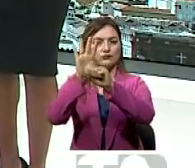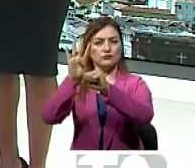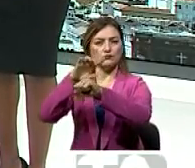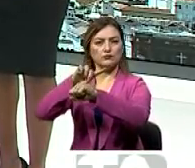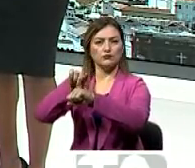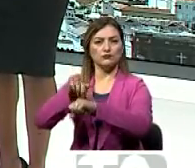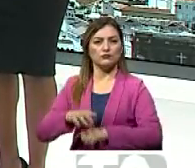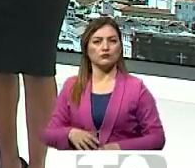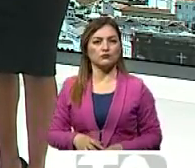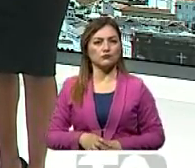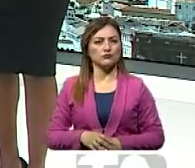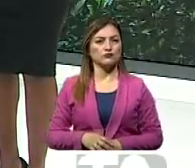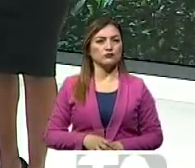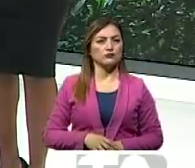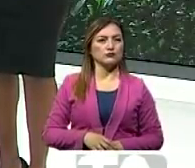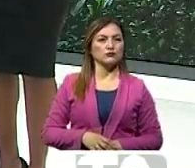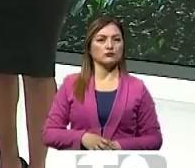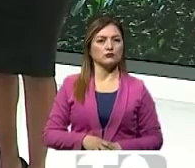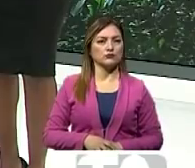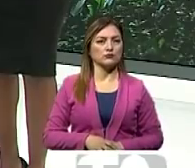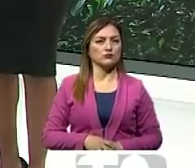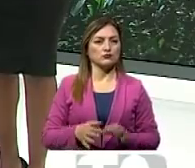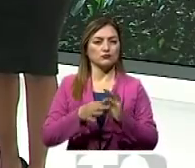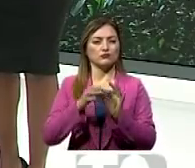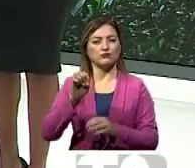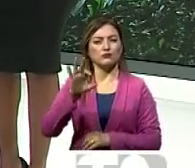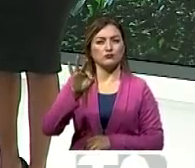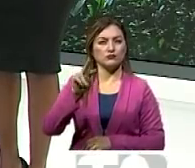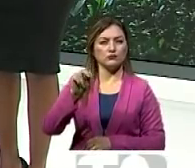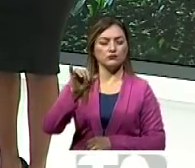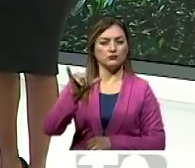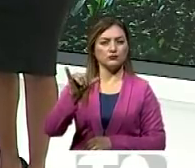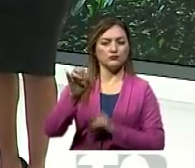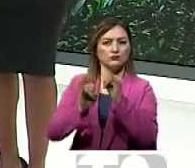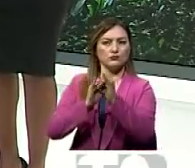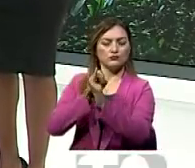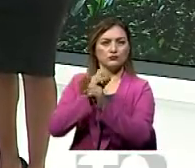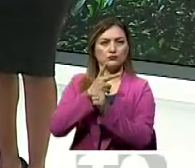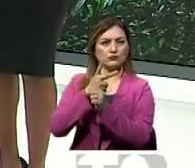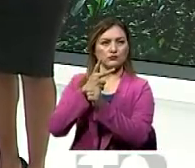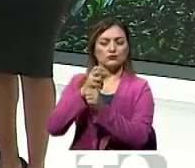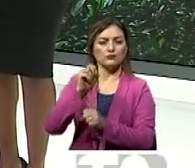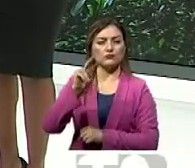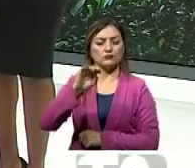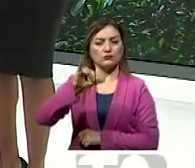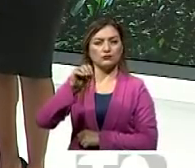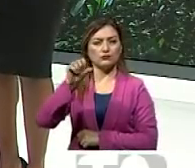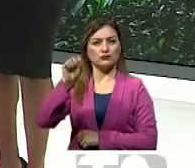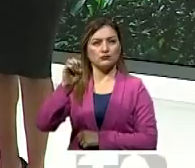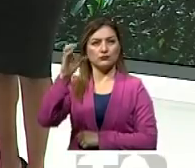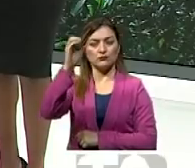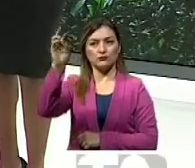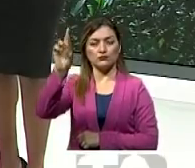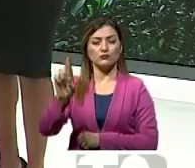6:54. En este momento nos enlazamos con nuestra compañera Stephanie Paz, quien realiza una cobertura internacional en San José, Costa Rica. Steffi,